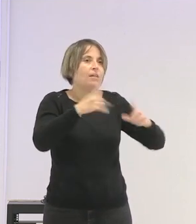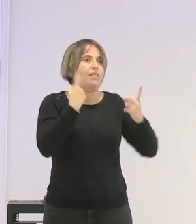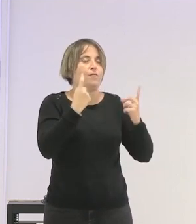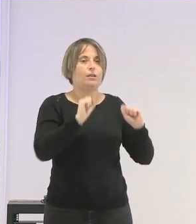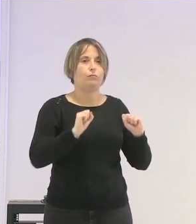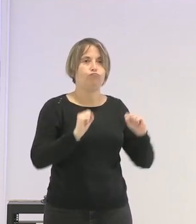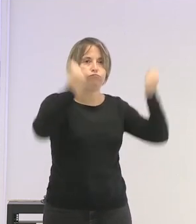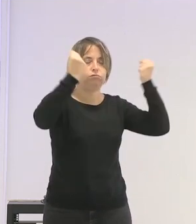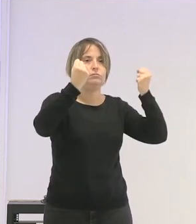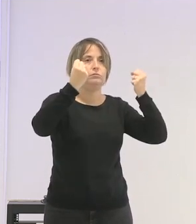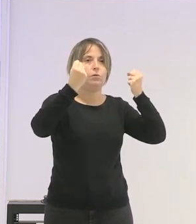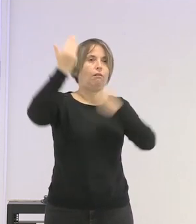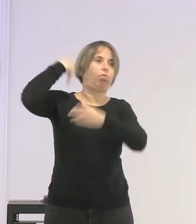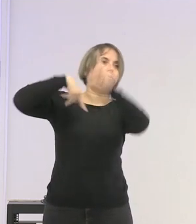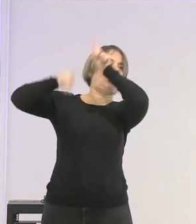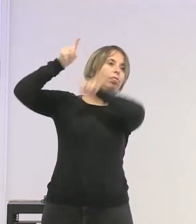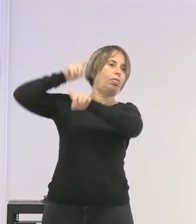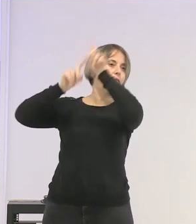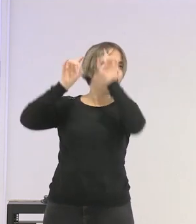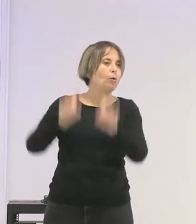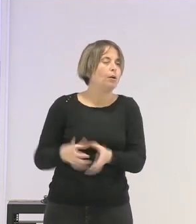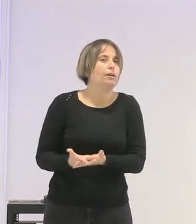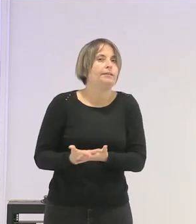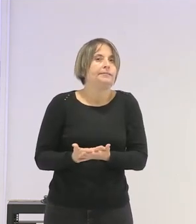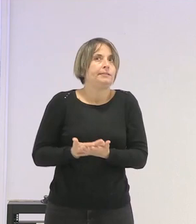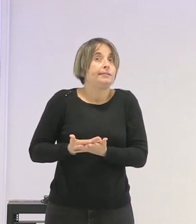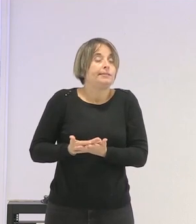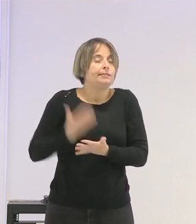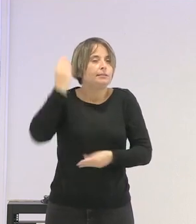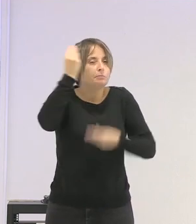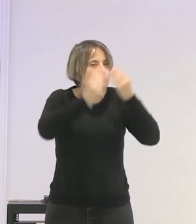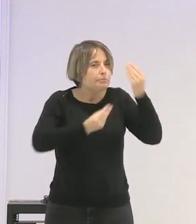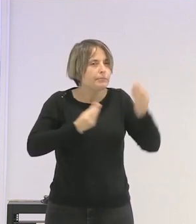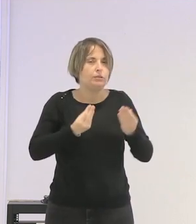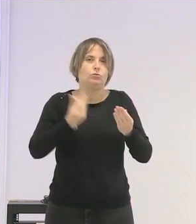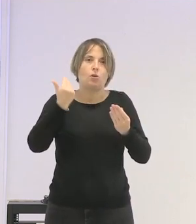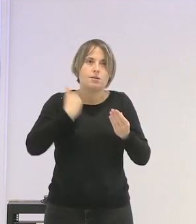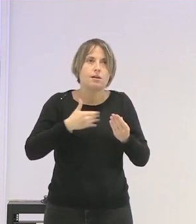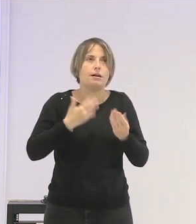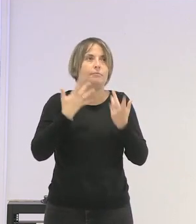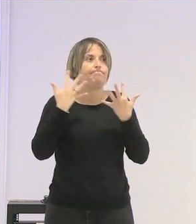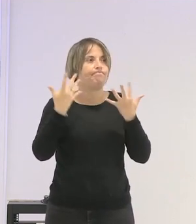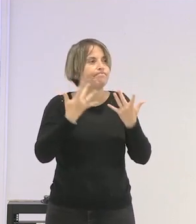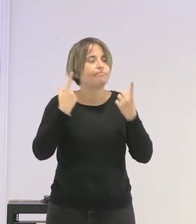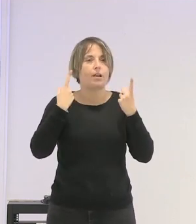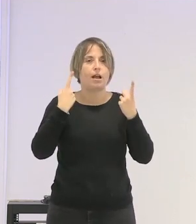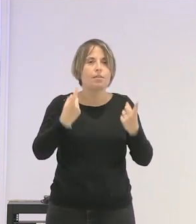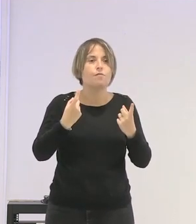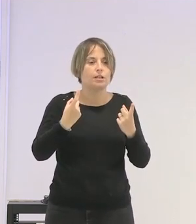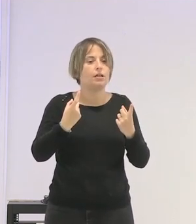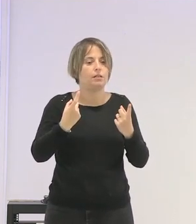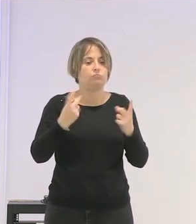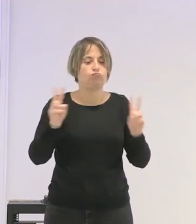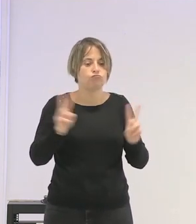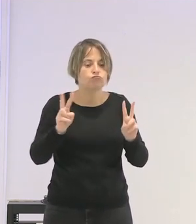o de regresión, ¿no? Y que creo que necesitamos empezar a poner en valor más lo que